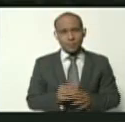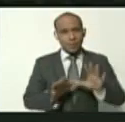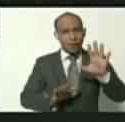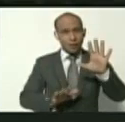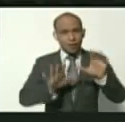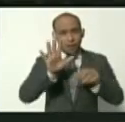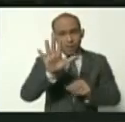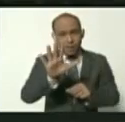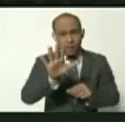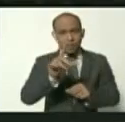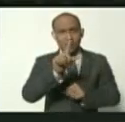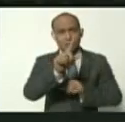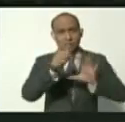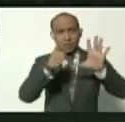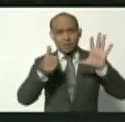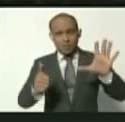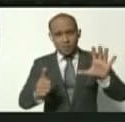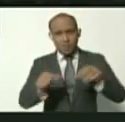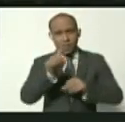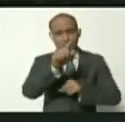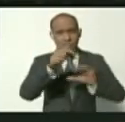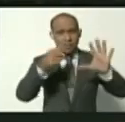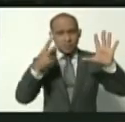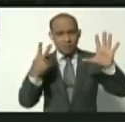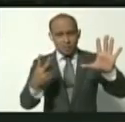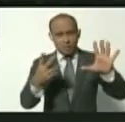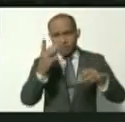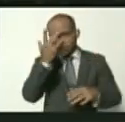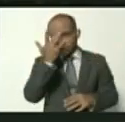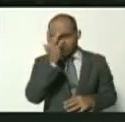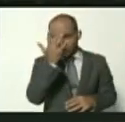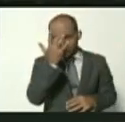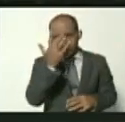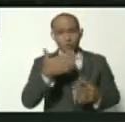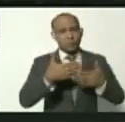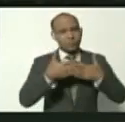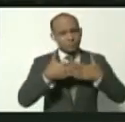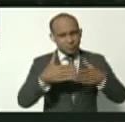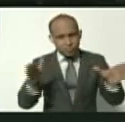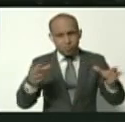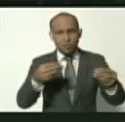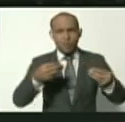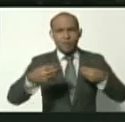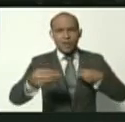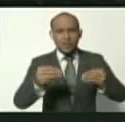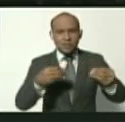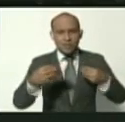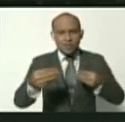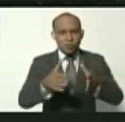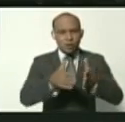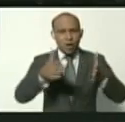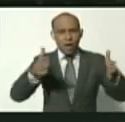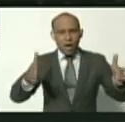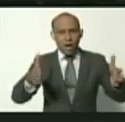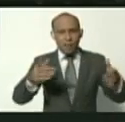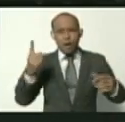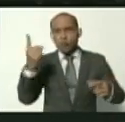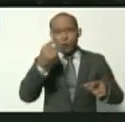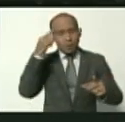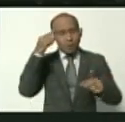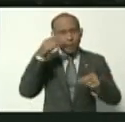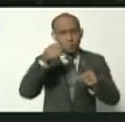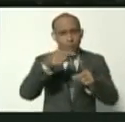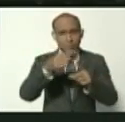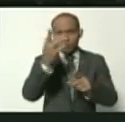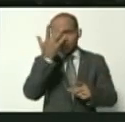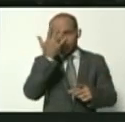15, 16 y 17 serán días de flexibilización amplia por ser el carnaval y